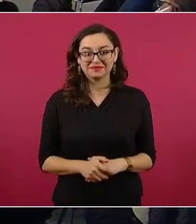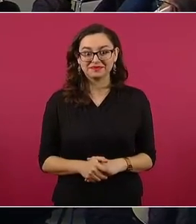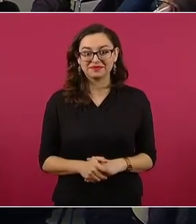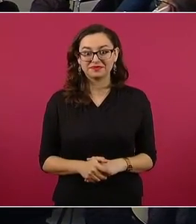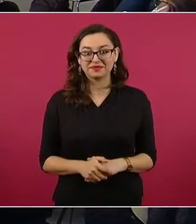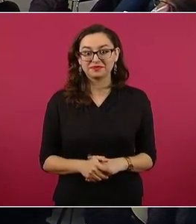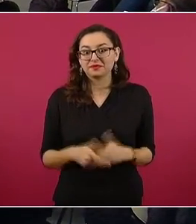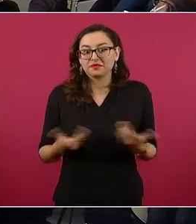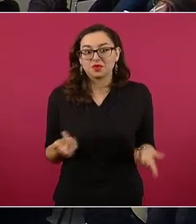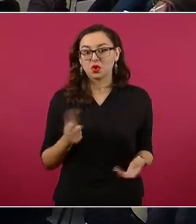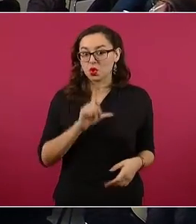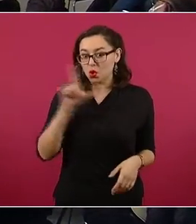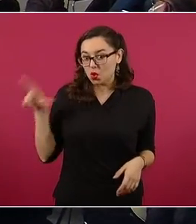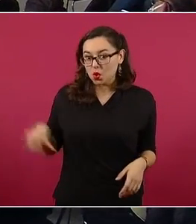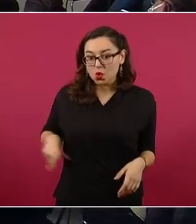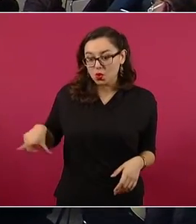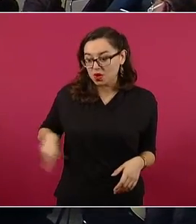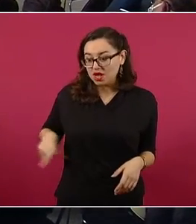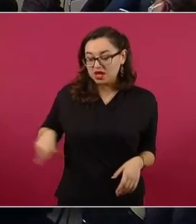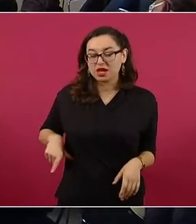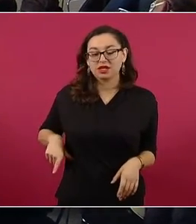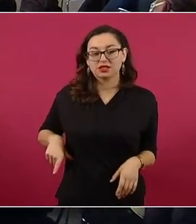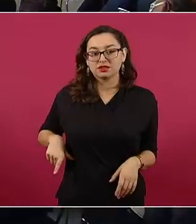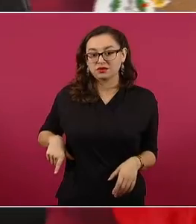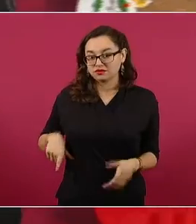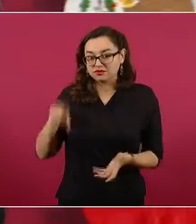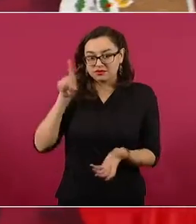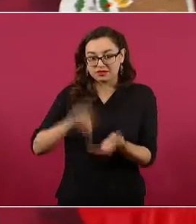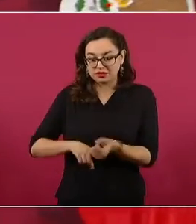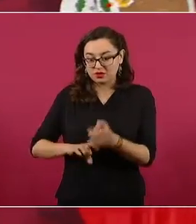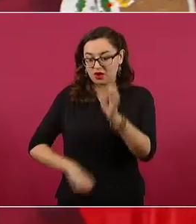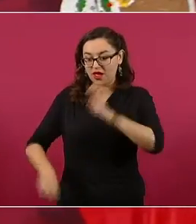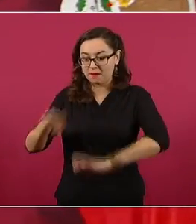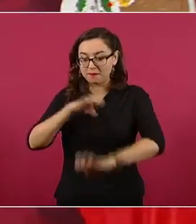su empresa de comunicación